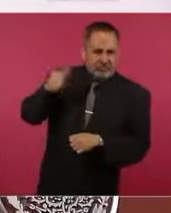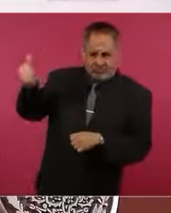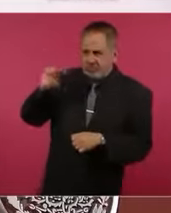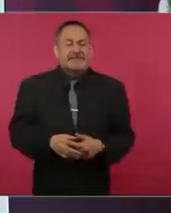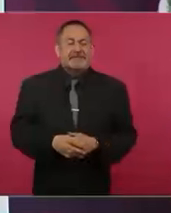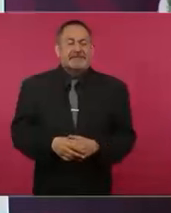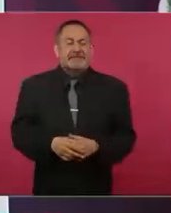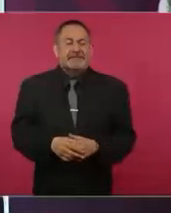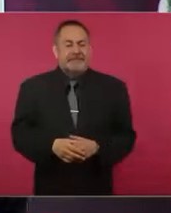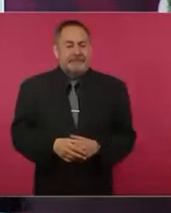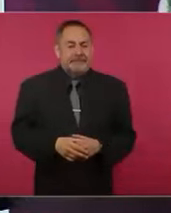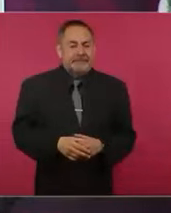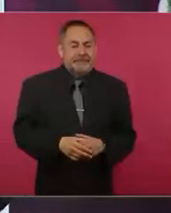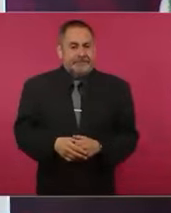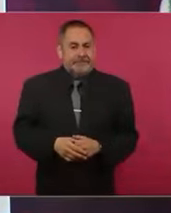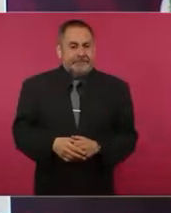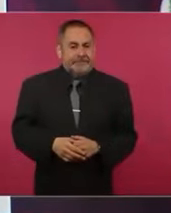Rusia, pero